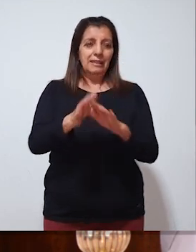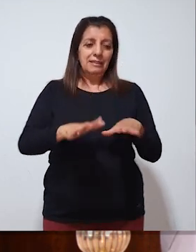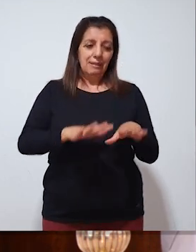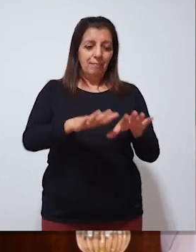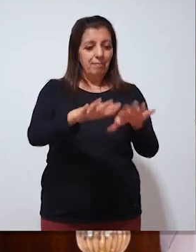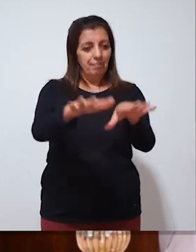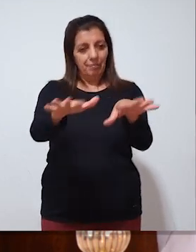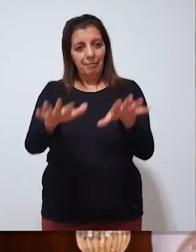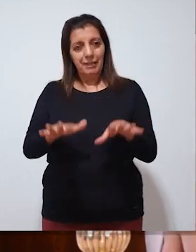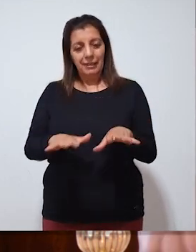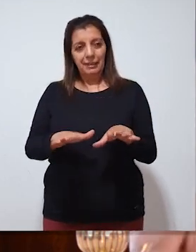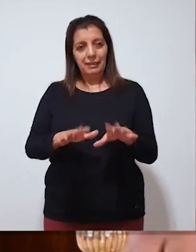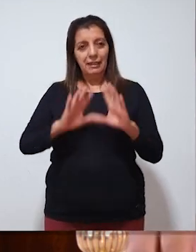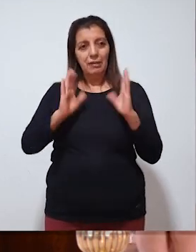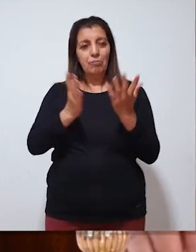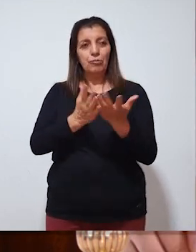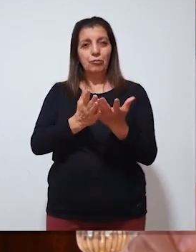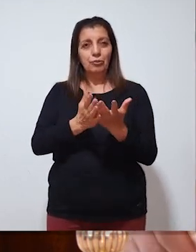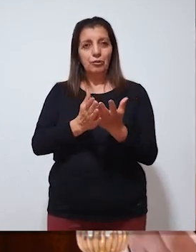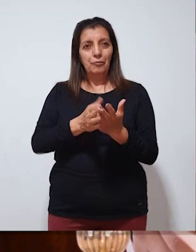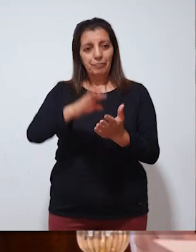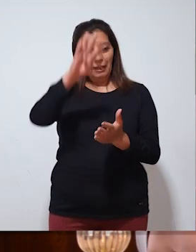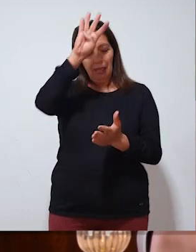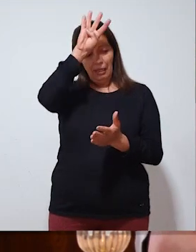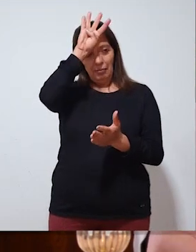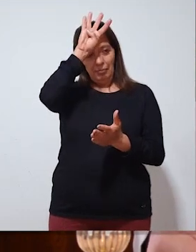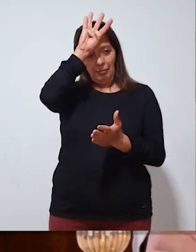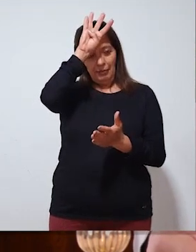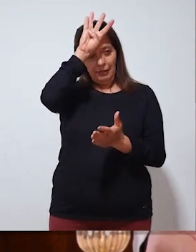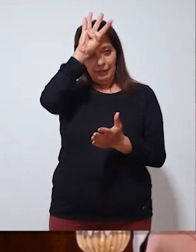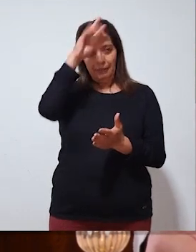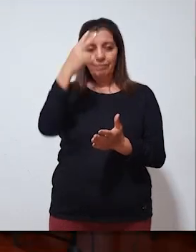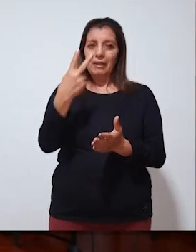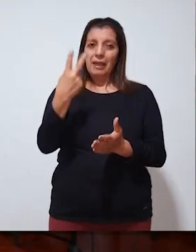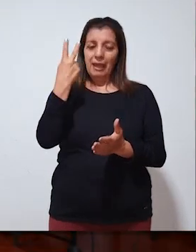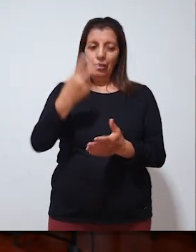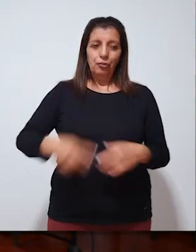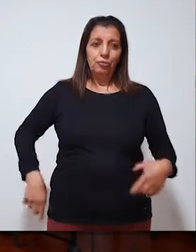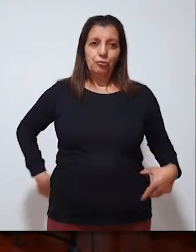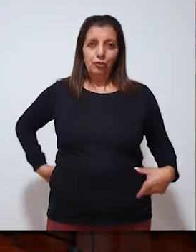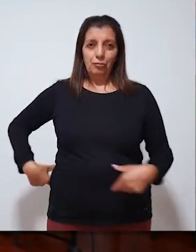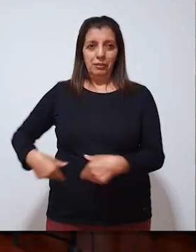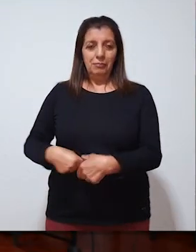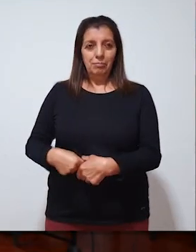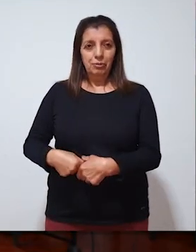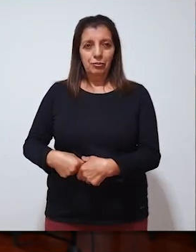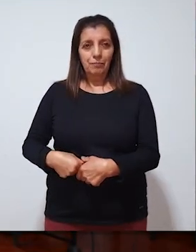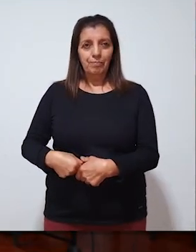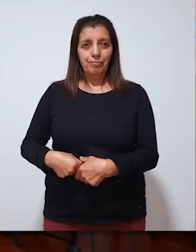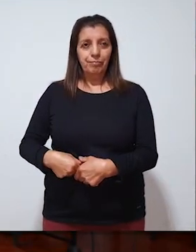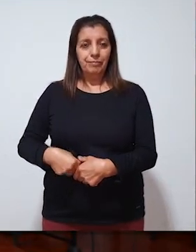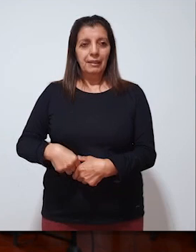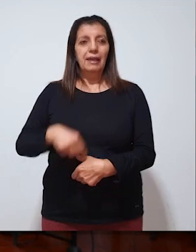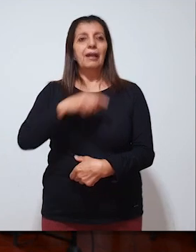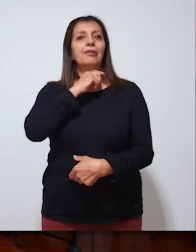el Papa Francisco, a nuestro Padre Obispo Marcelo, su Obispo Auxiliar Marcelo, al orden